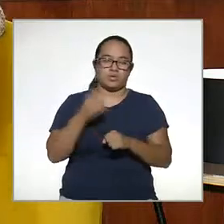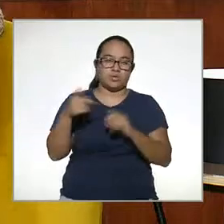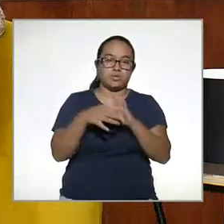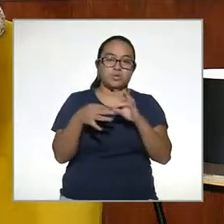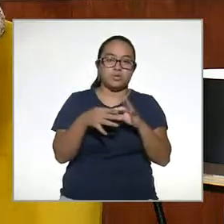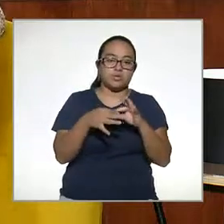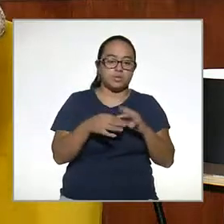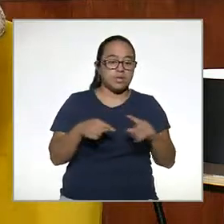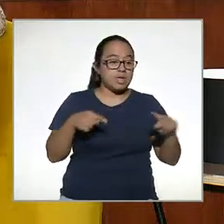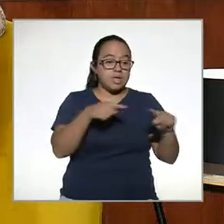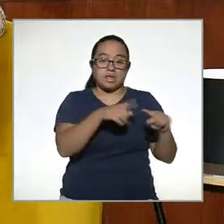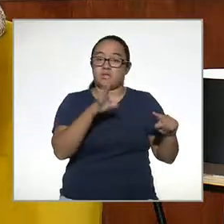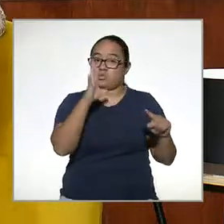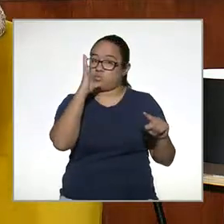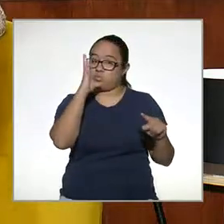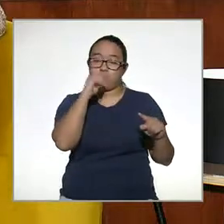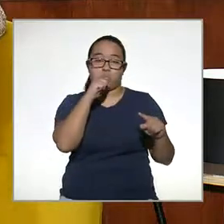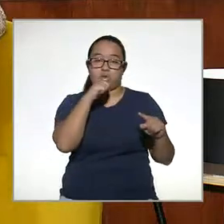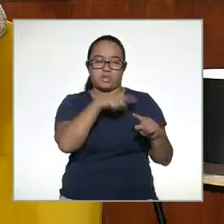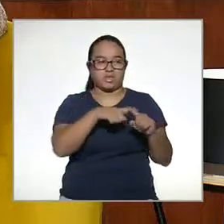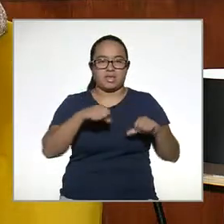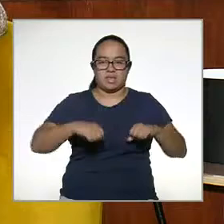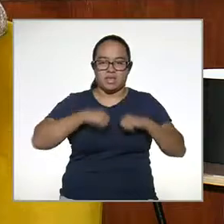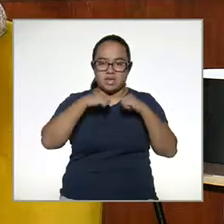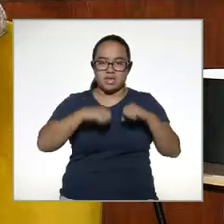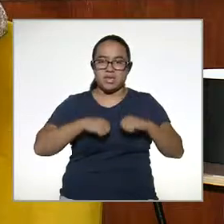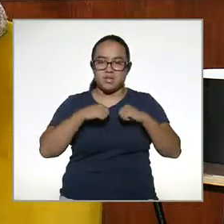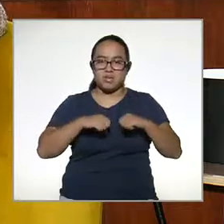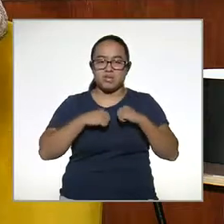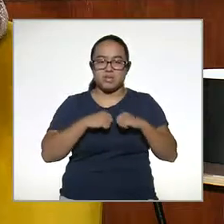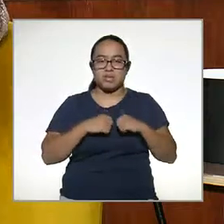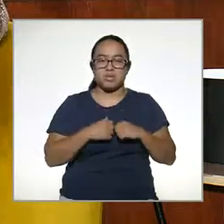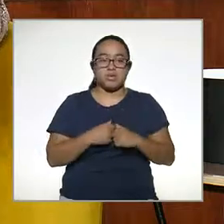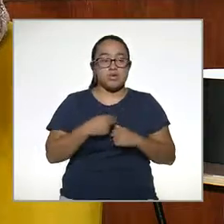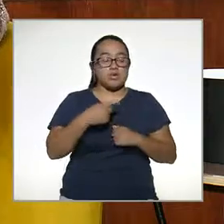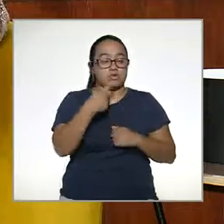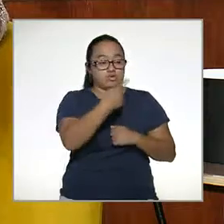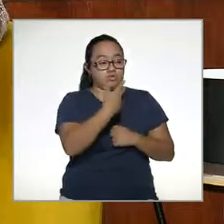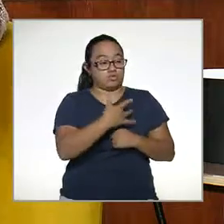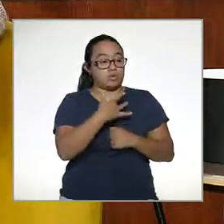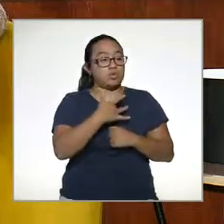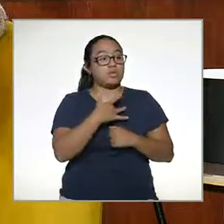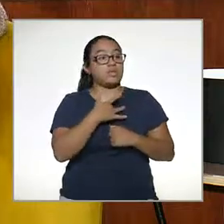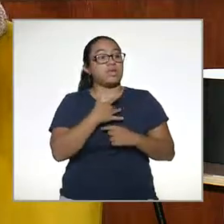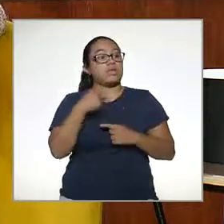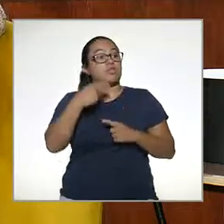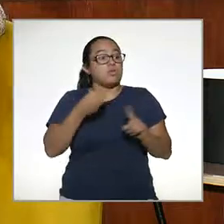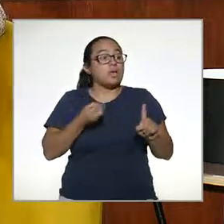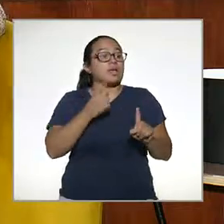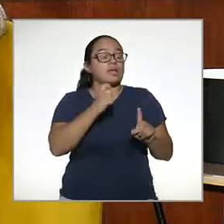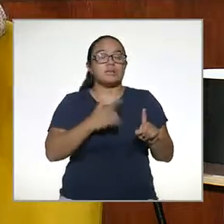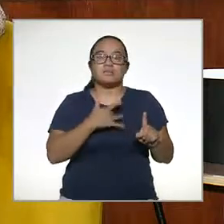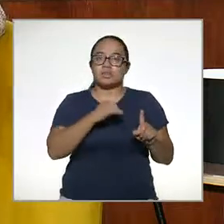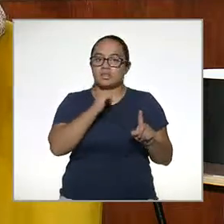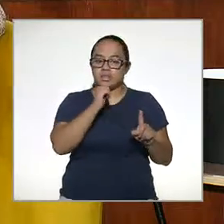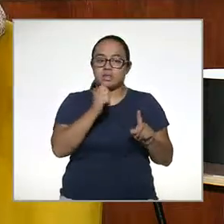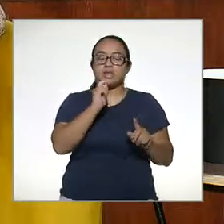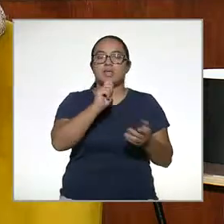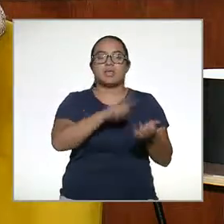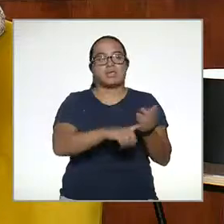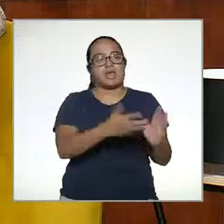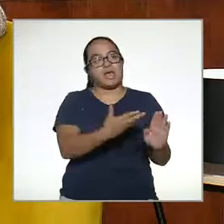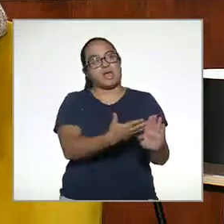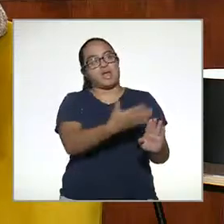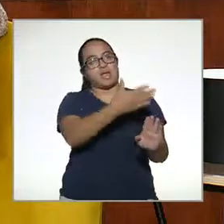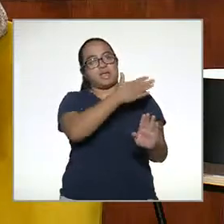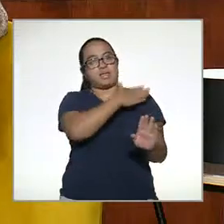es que no está pudiendo tampoco el adolescente ponerle nombre a lo que siente. Y eso, entonces, ya es desde atrás. Y